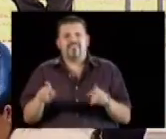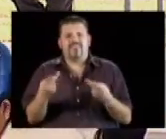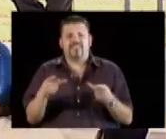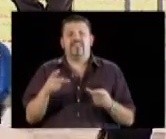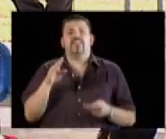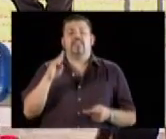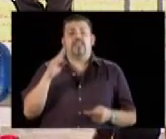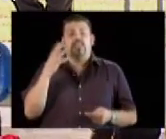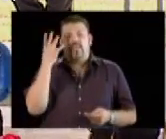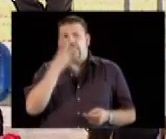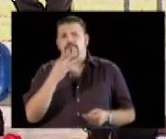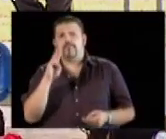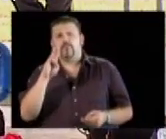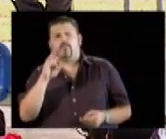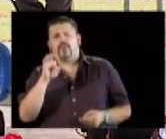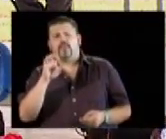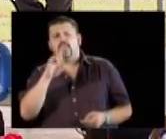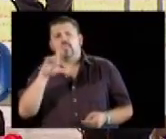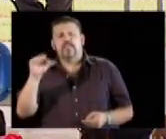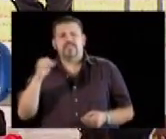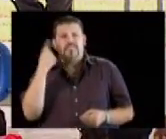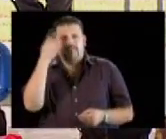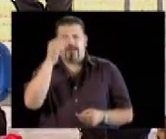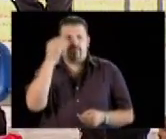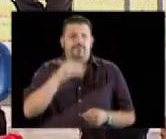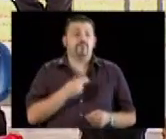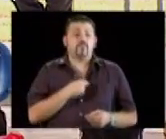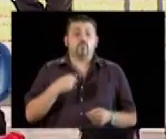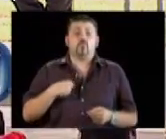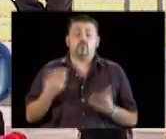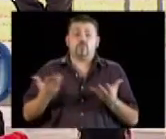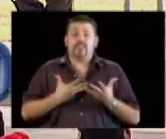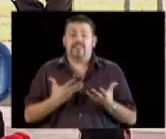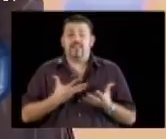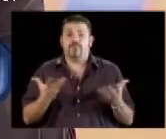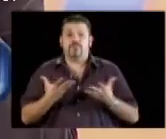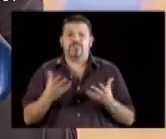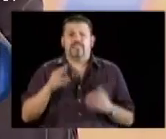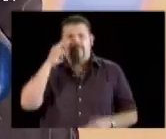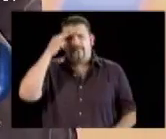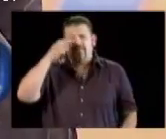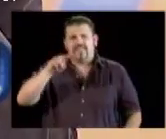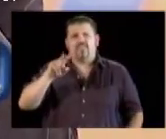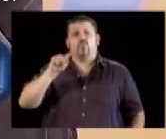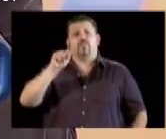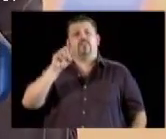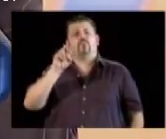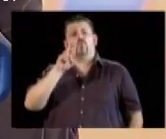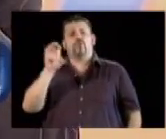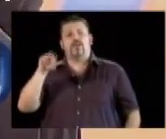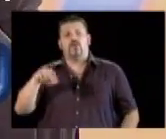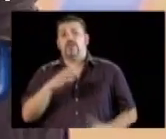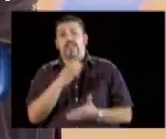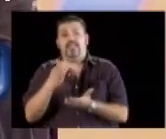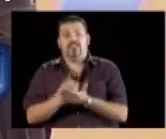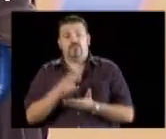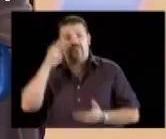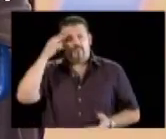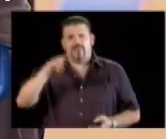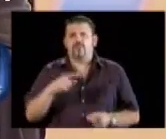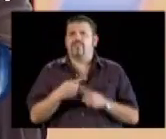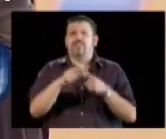verano. Tenemos rallies en México, en Torreón, pero en la Ciudad de México, en Aztecaso, en los